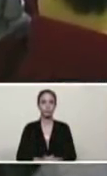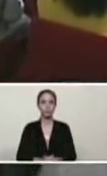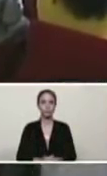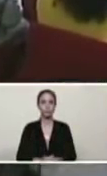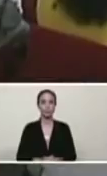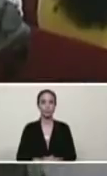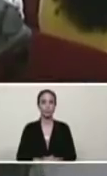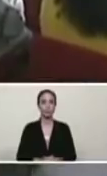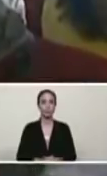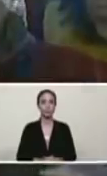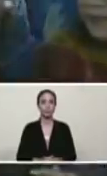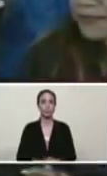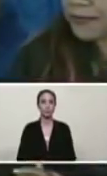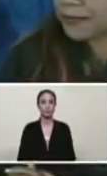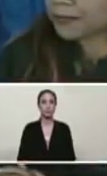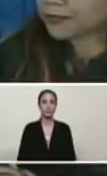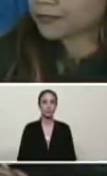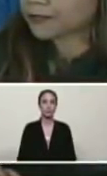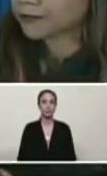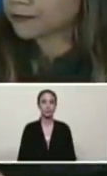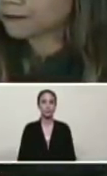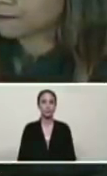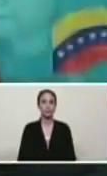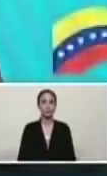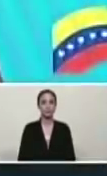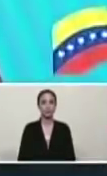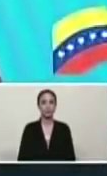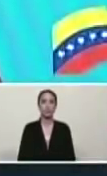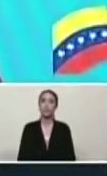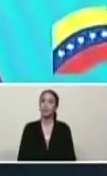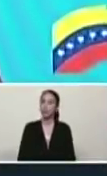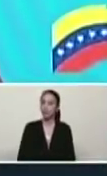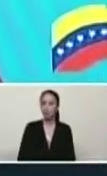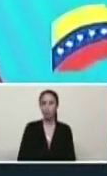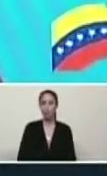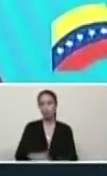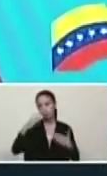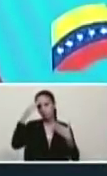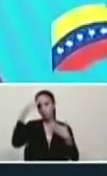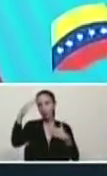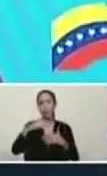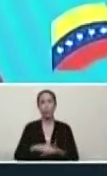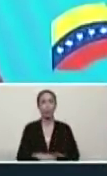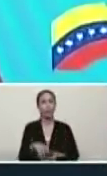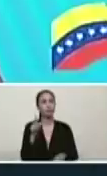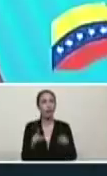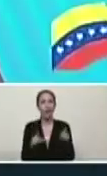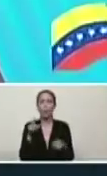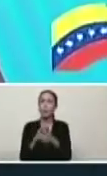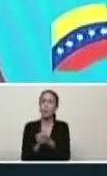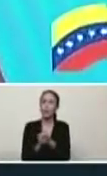Yo recibí aquí los saludos de algunos compañeros. Quiero que públicamente